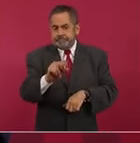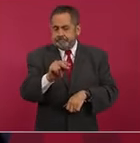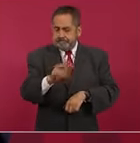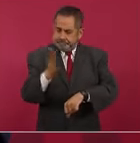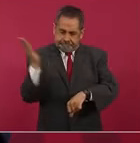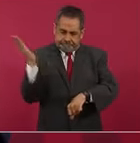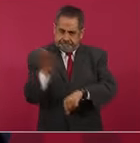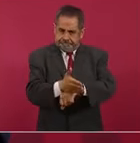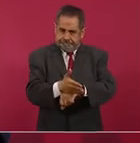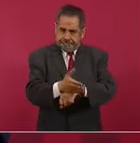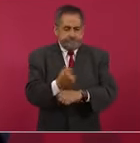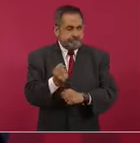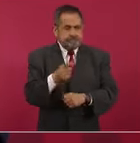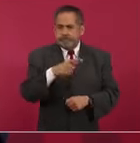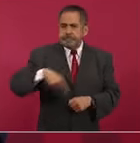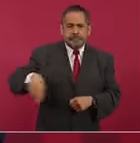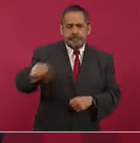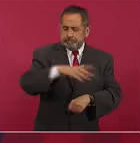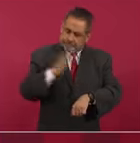para nadie.